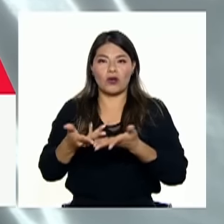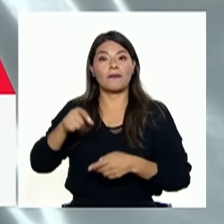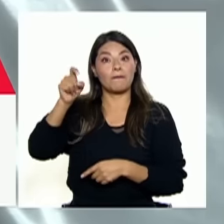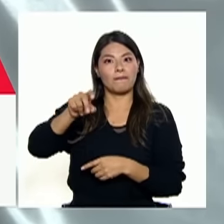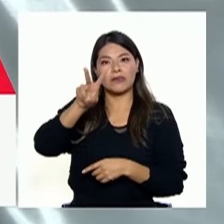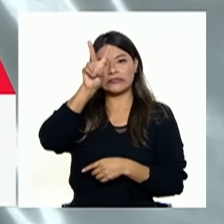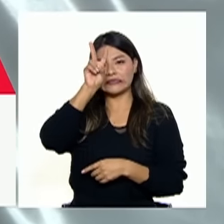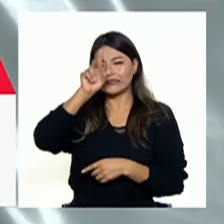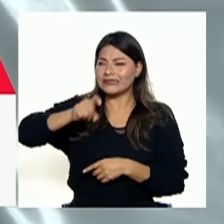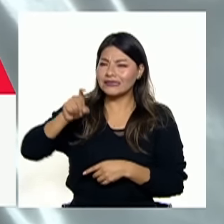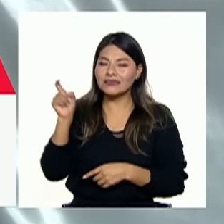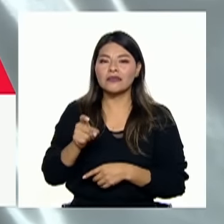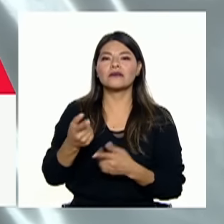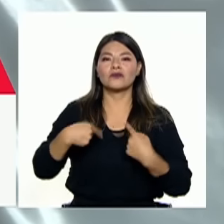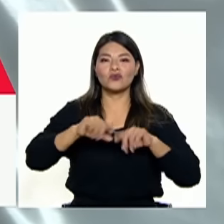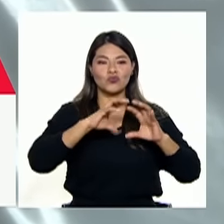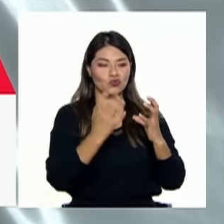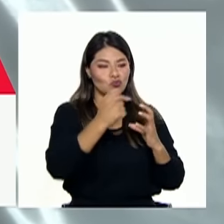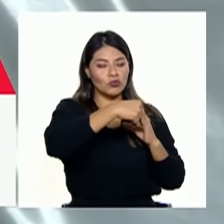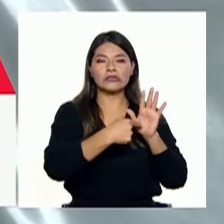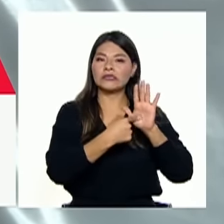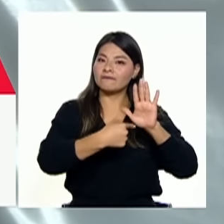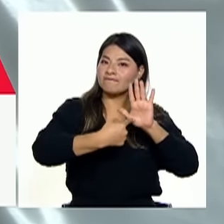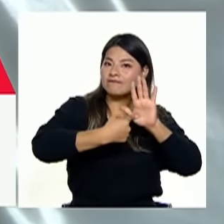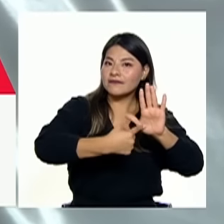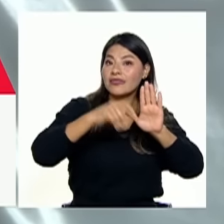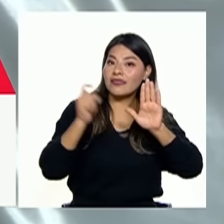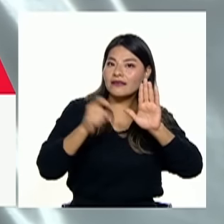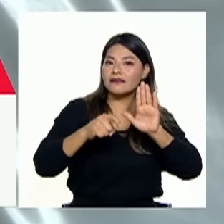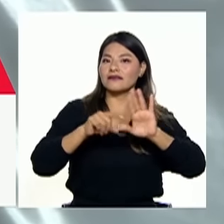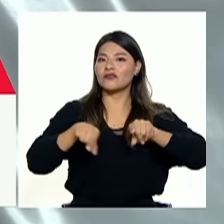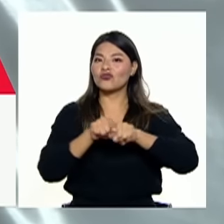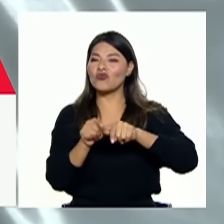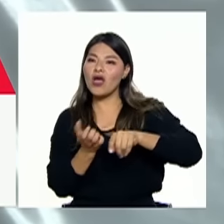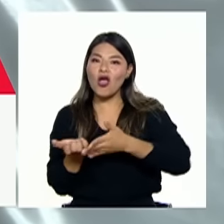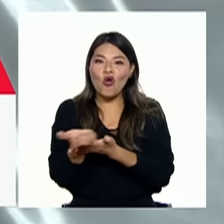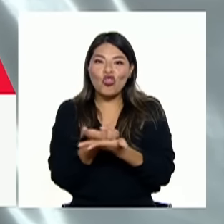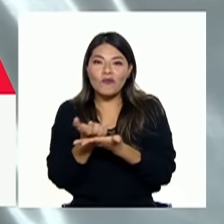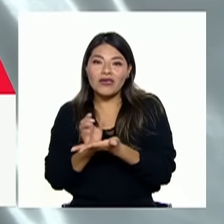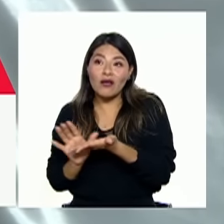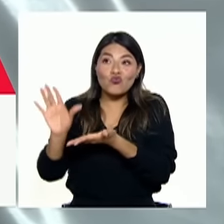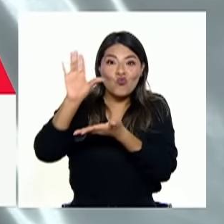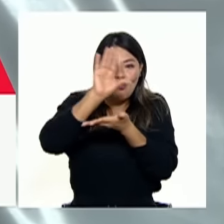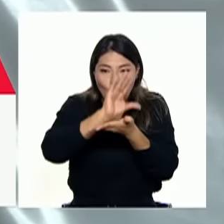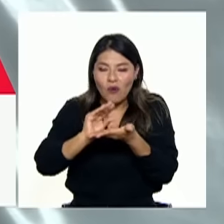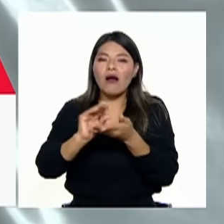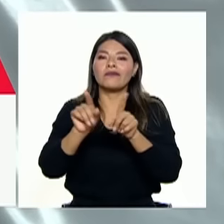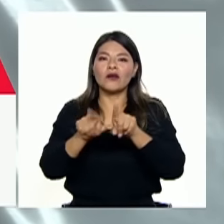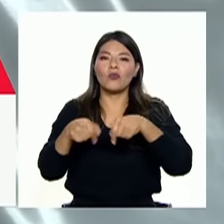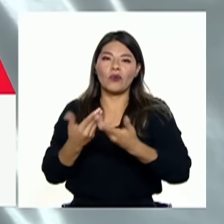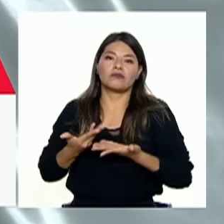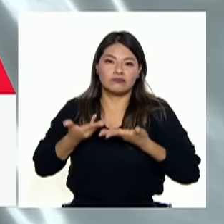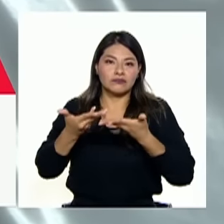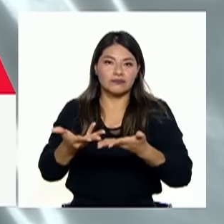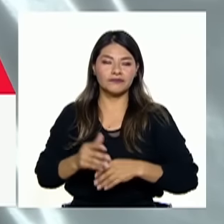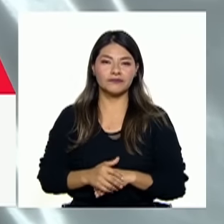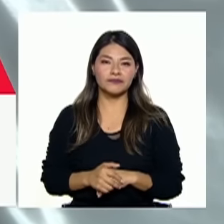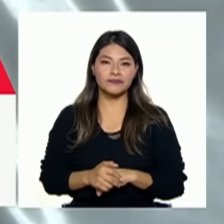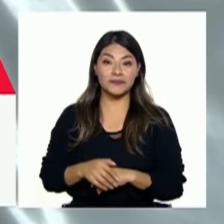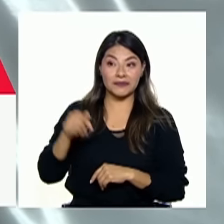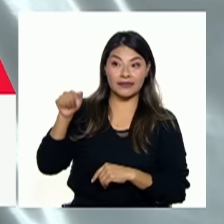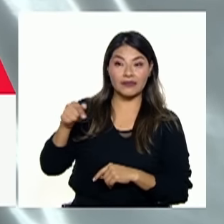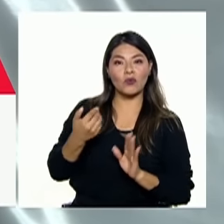demanda. Nuestro gremio se caracterizó a lo largo de estos dos años por realizar